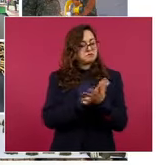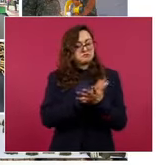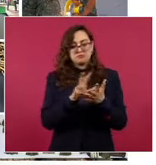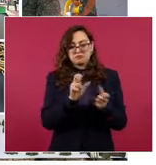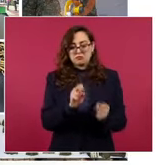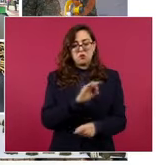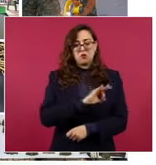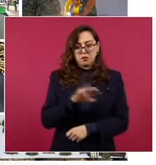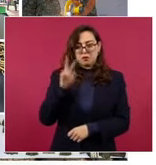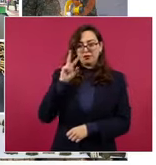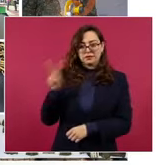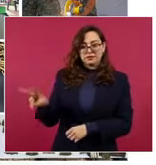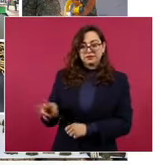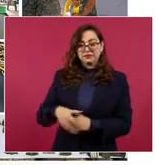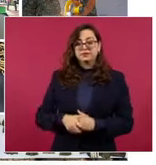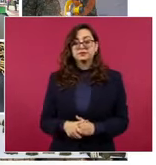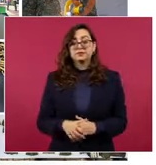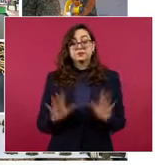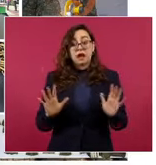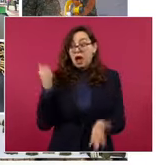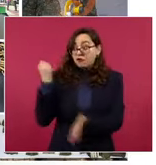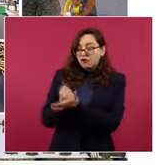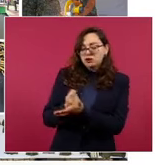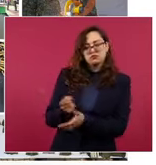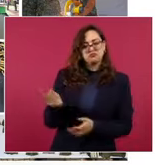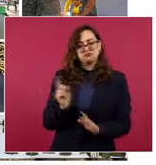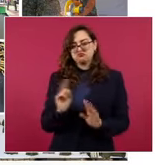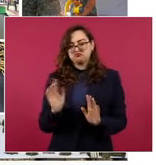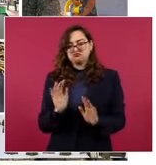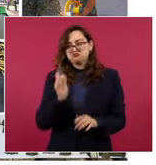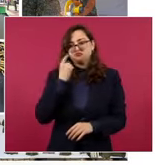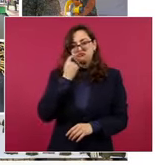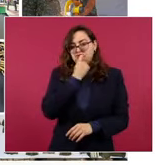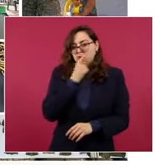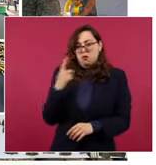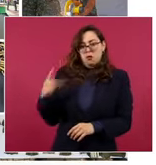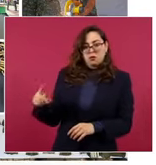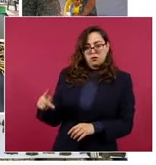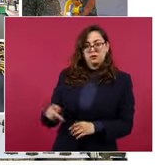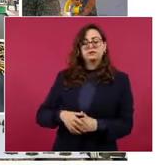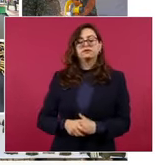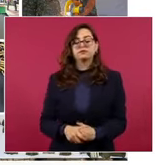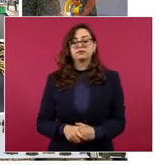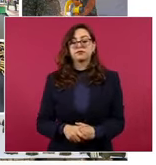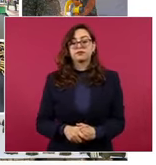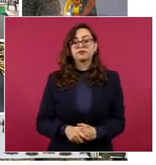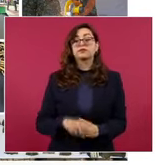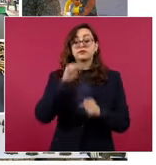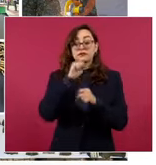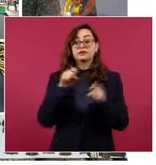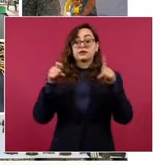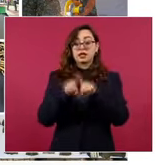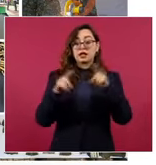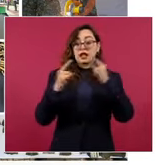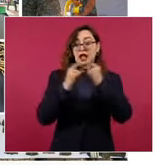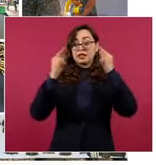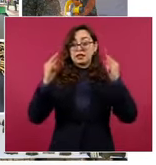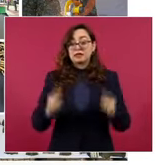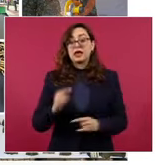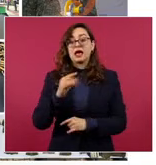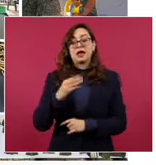estados. Recuerden que es desarme voluntario. Además, Con el Tianguis de Bienestar, el trabajo coordinado con